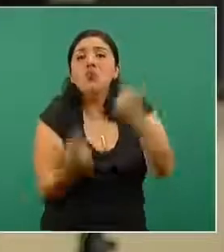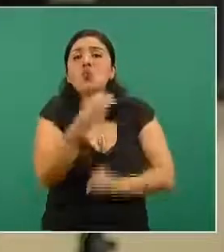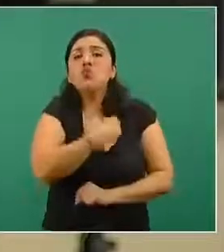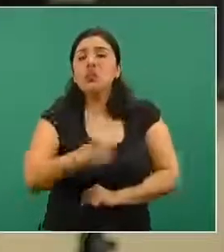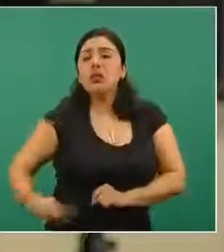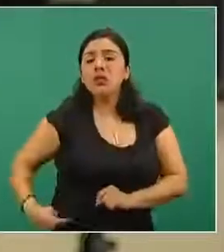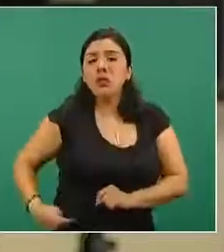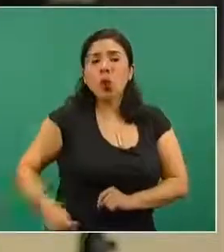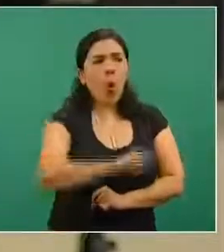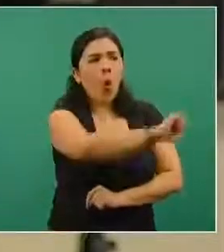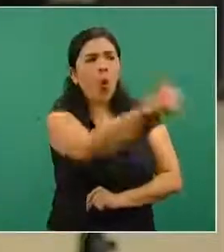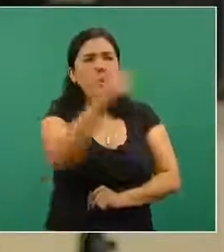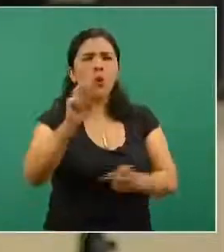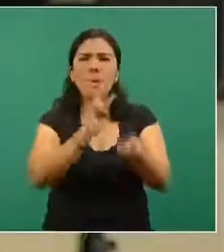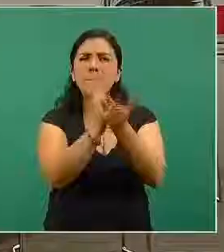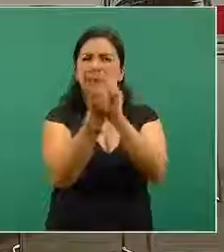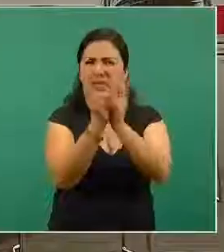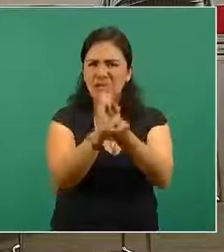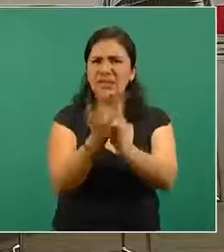generando que